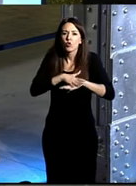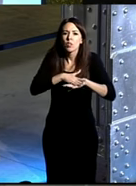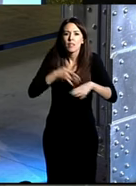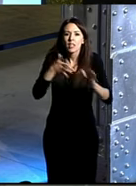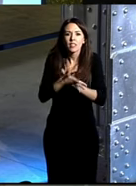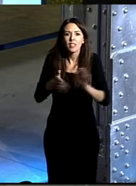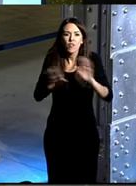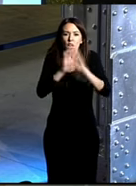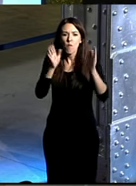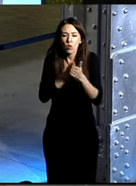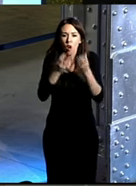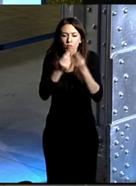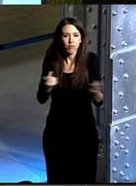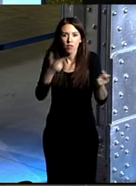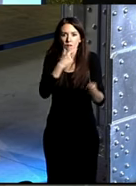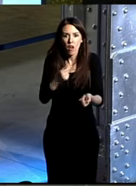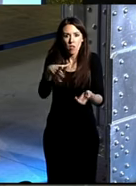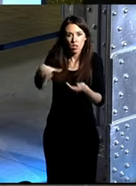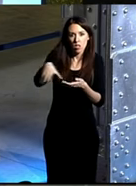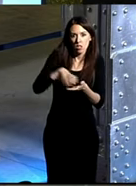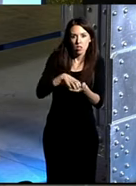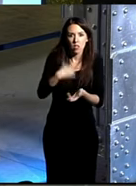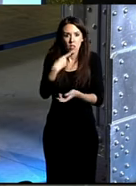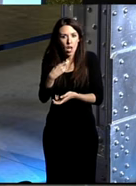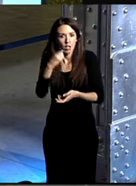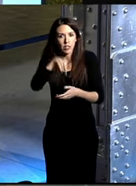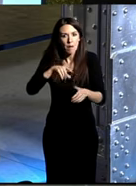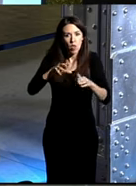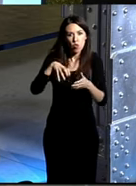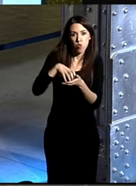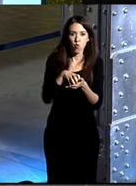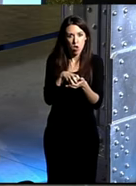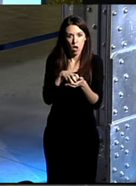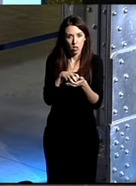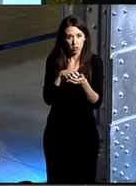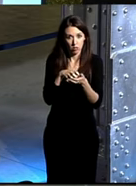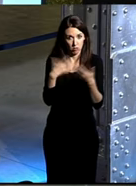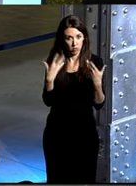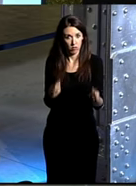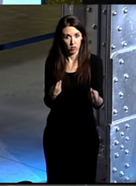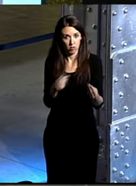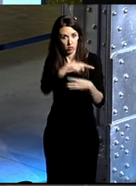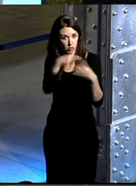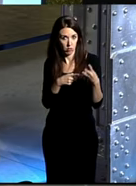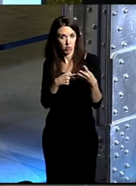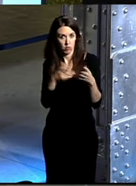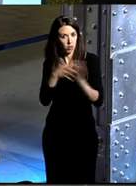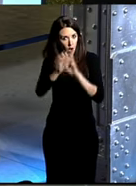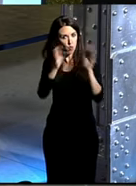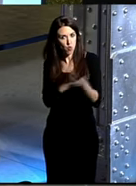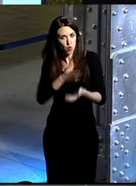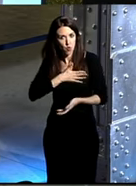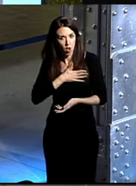un mundo que es volátil, incierto, complejo y ambiguo. Volátil, incierto, complejo y ambiguo.